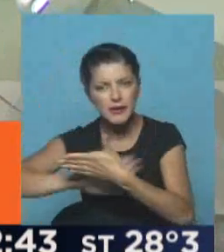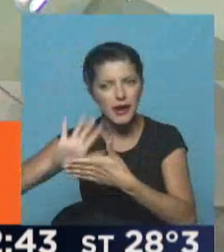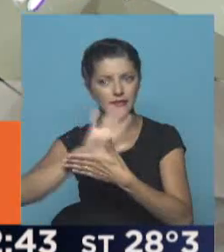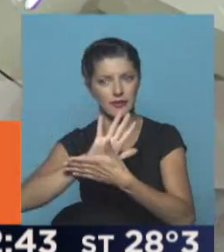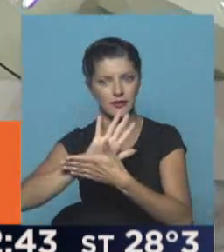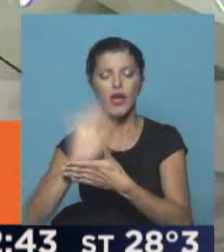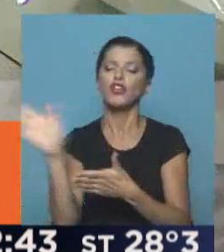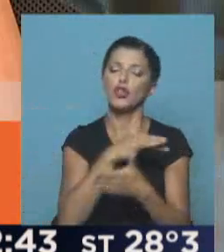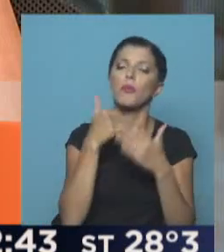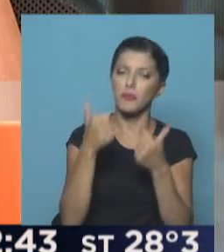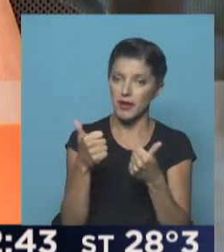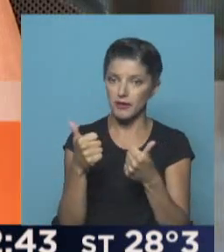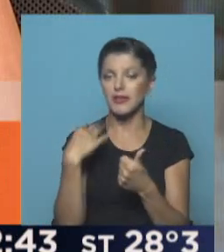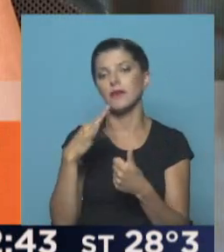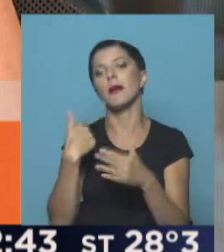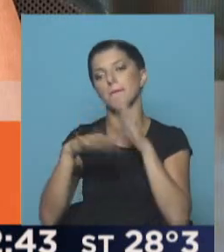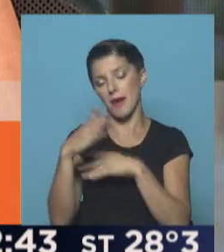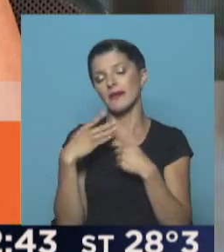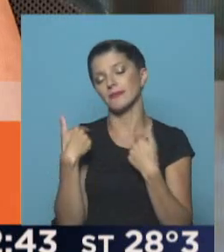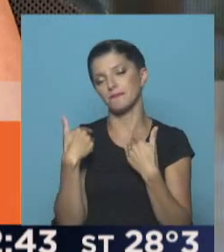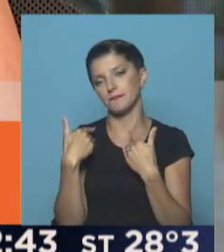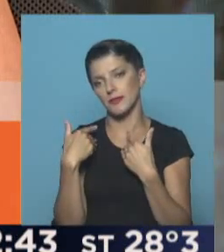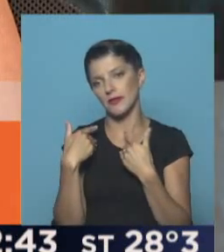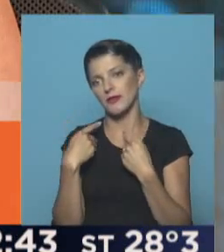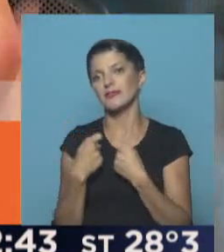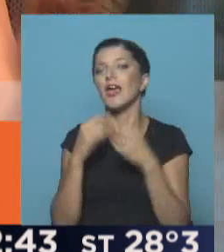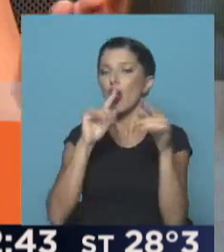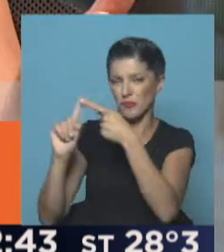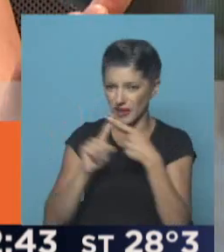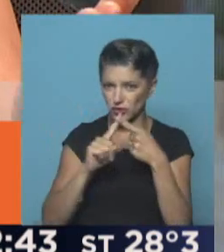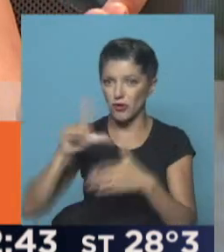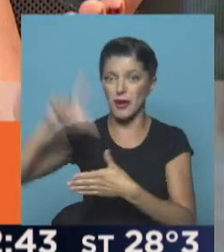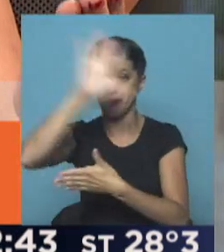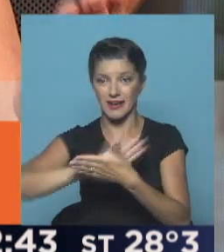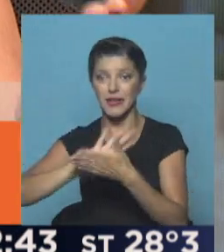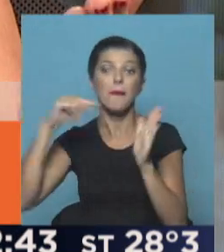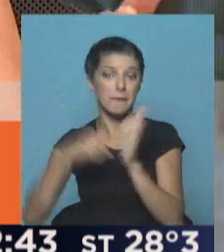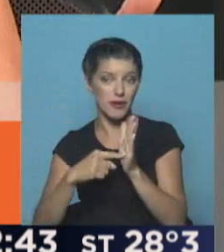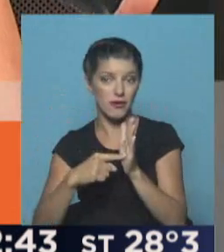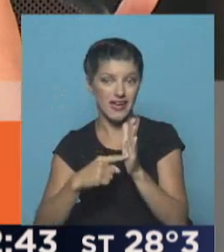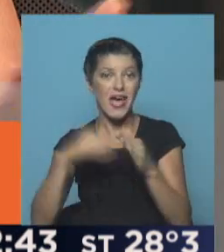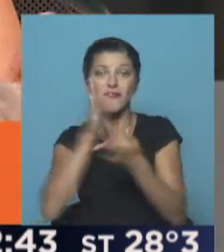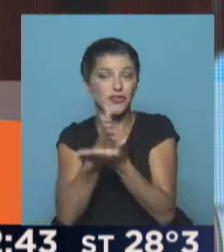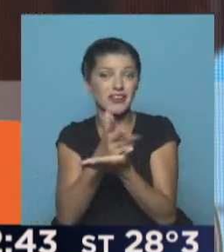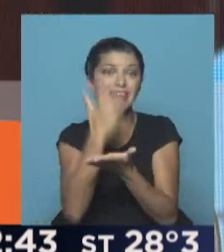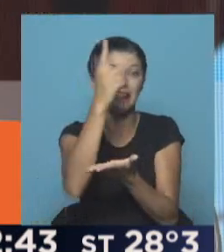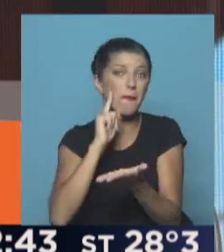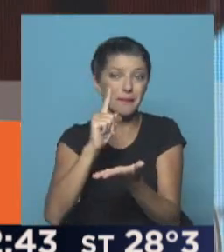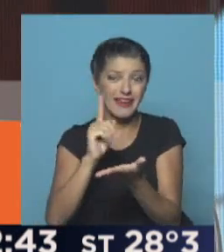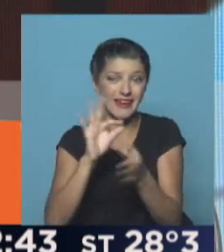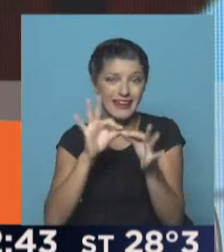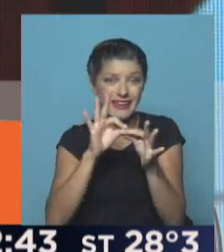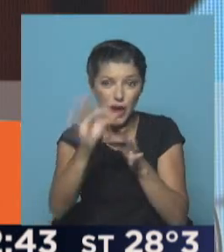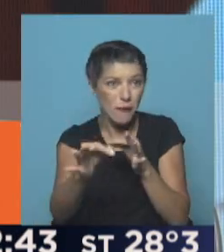está muy bien. Y por supuesto que debería haber un mayor acercamiento con el resto de América Latina. Pero tenemos una frontera de más de 3.000 kilómetros, sí. O sea, no hay modo